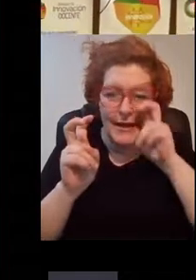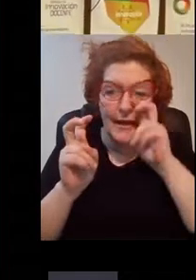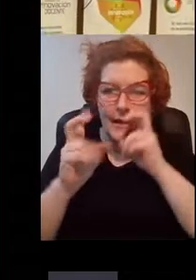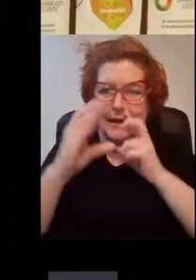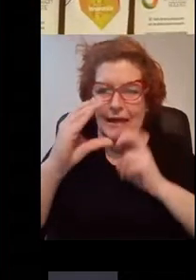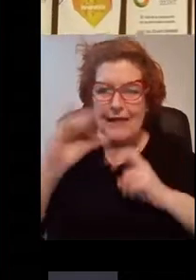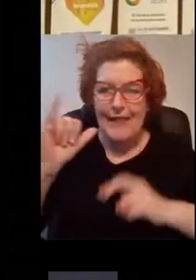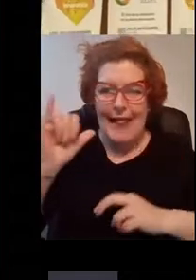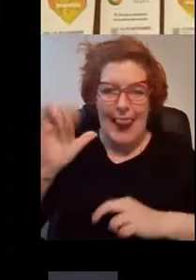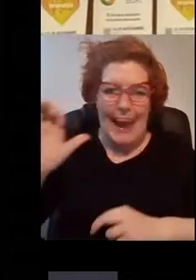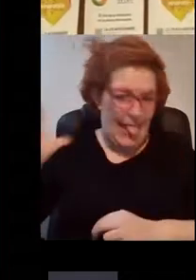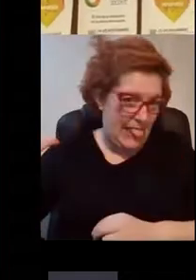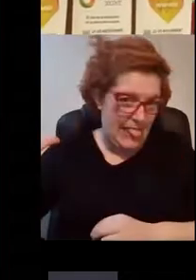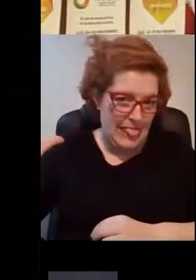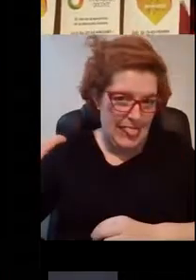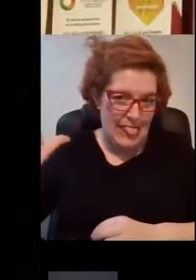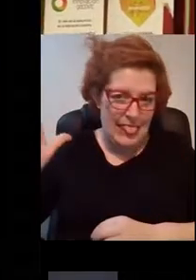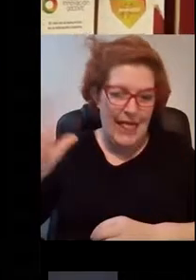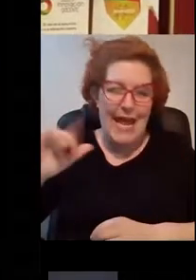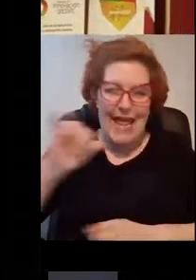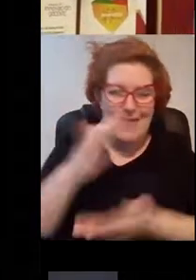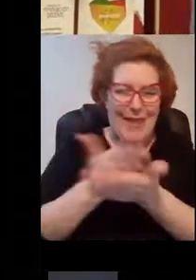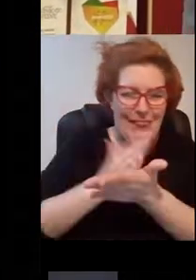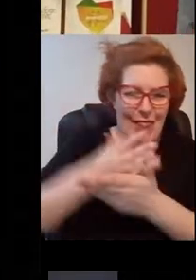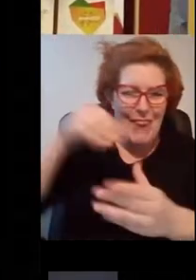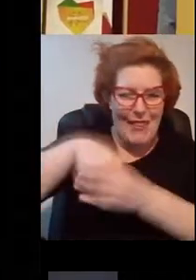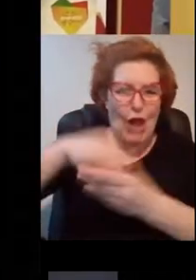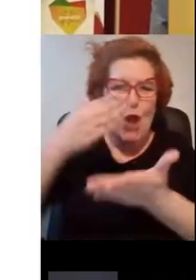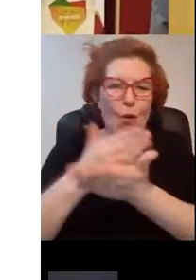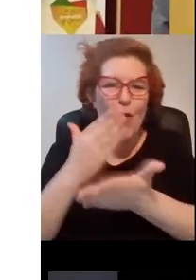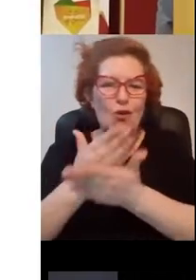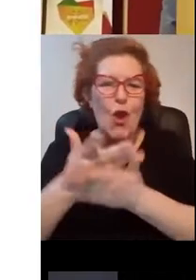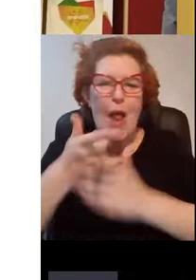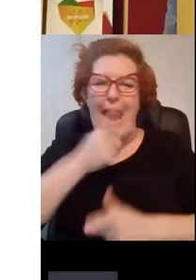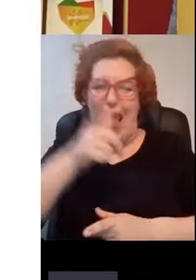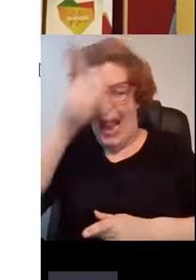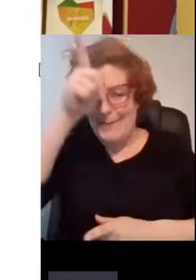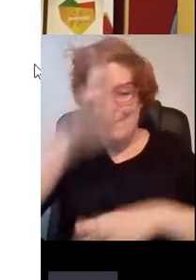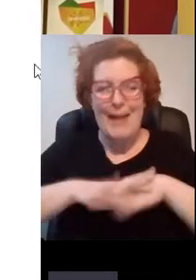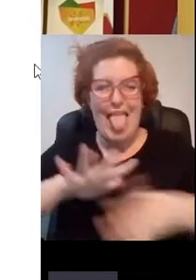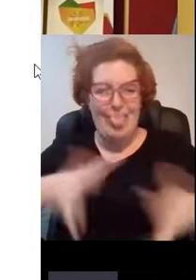CLIL y mediación en un curso de alemán para traductores.